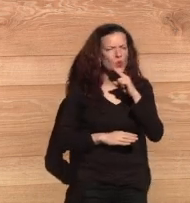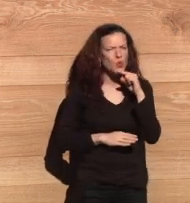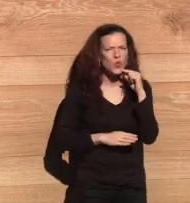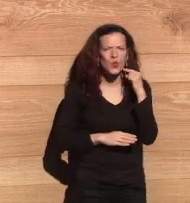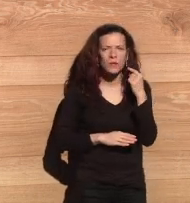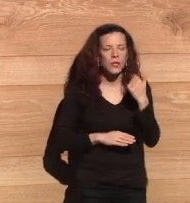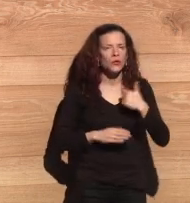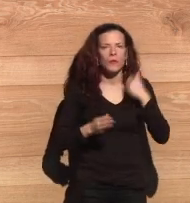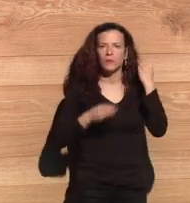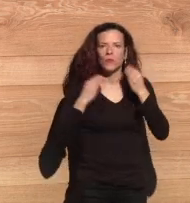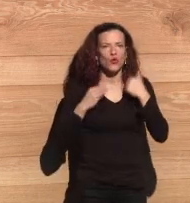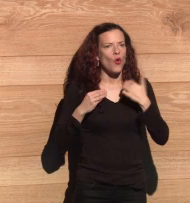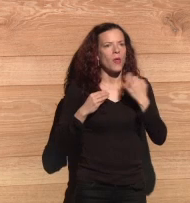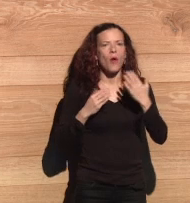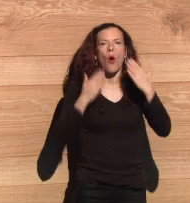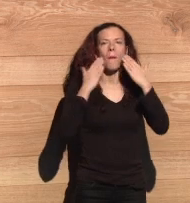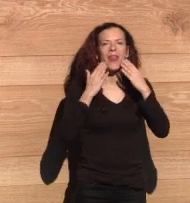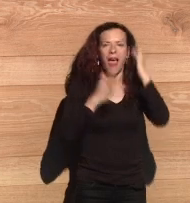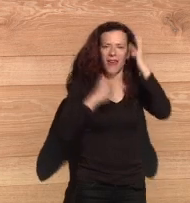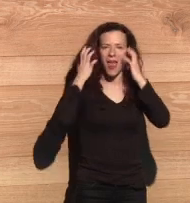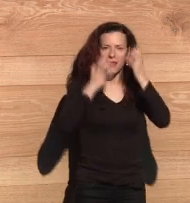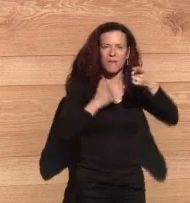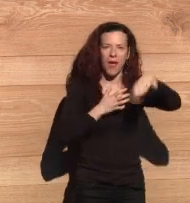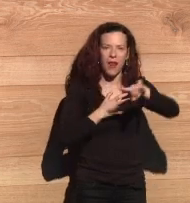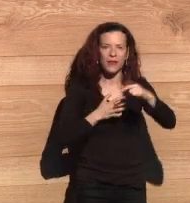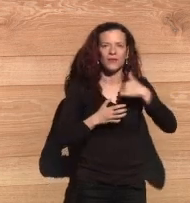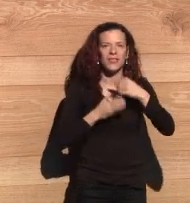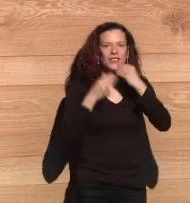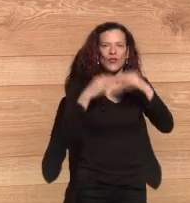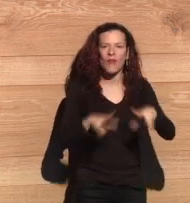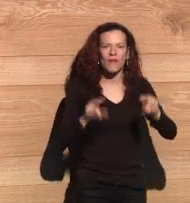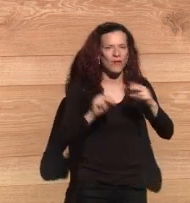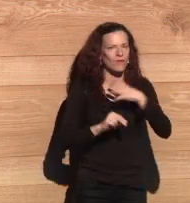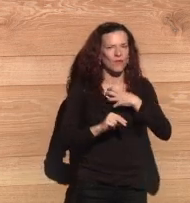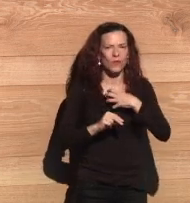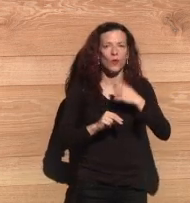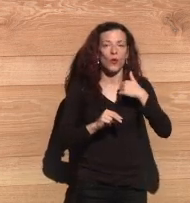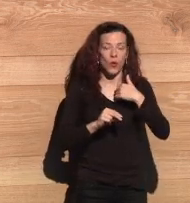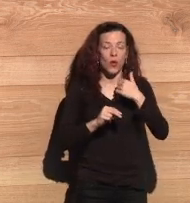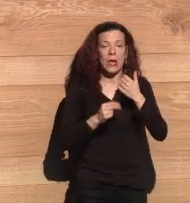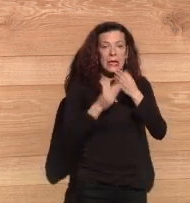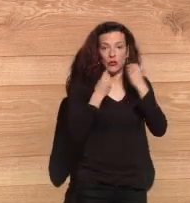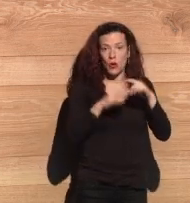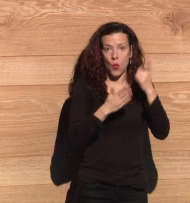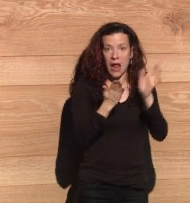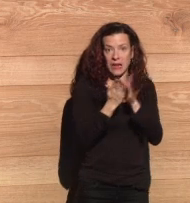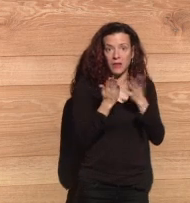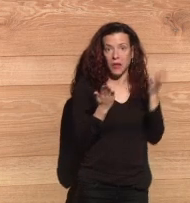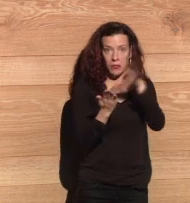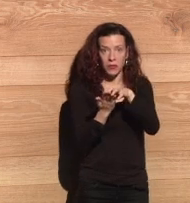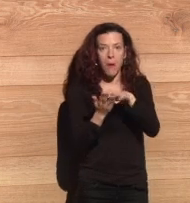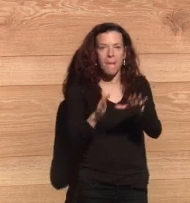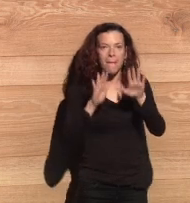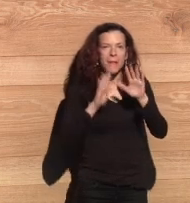dije, mira, yo tengo que honrar a estos animales. Yo no puedo acabar con esta historia. Yo esta historia la publiqué en una revista,